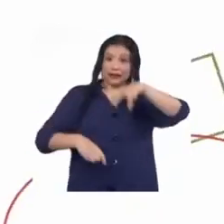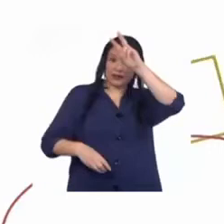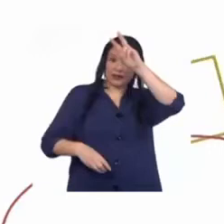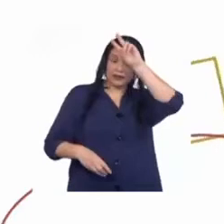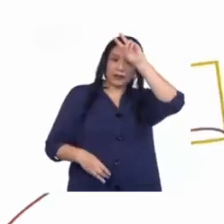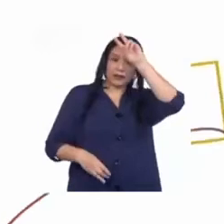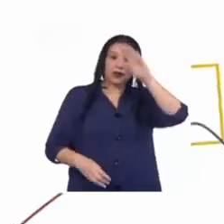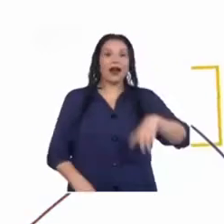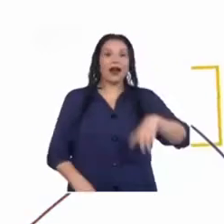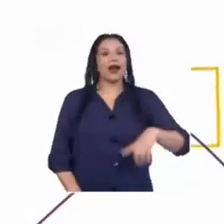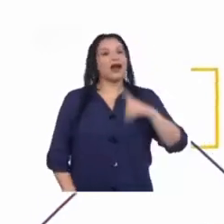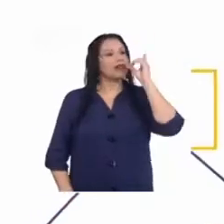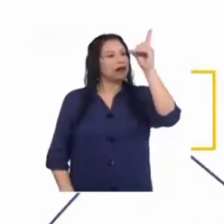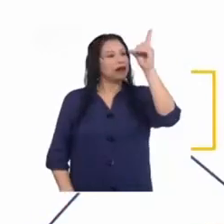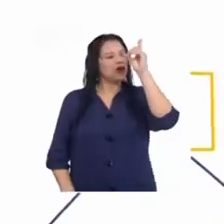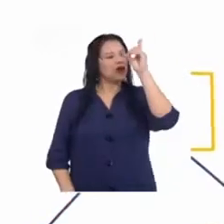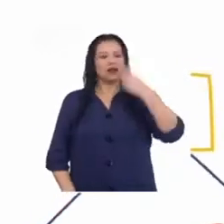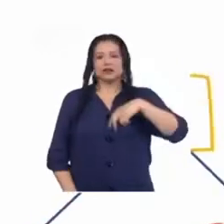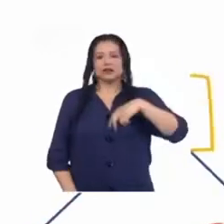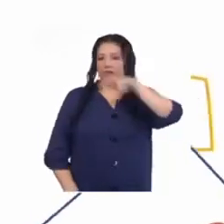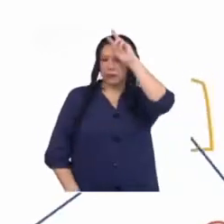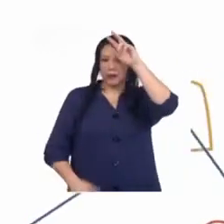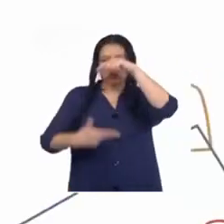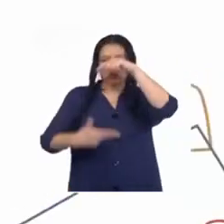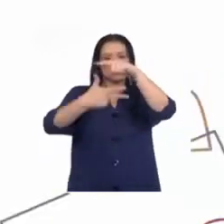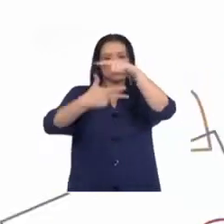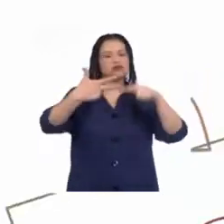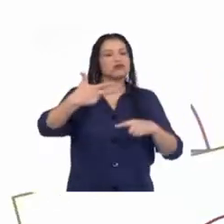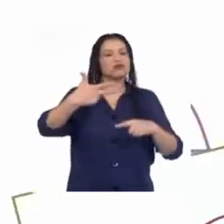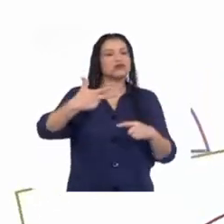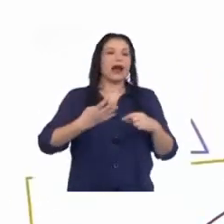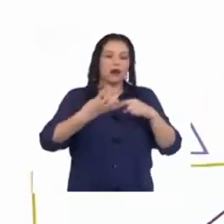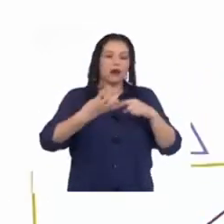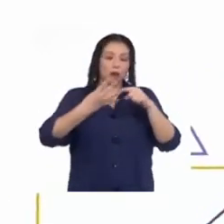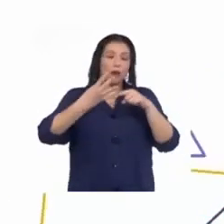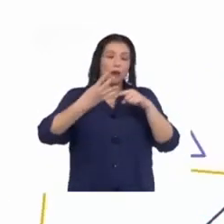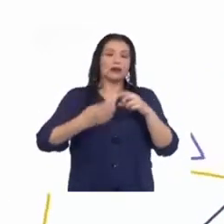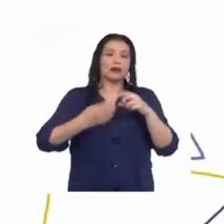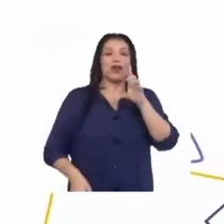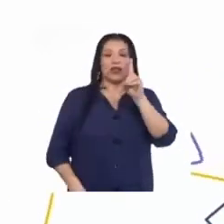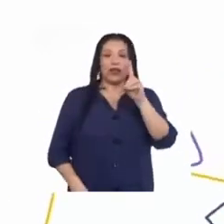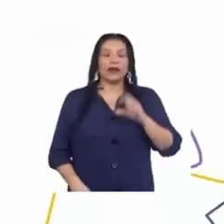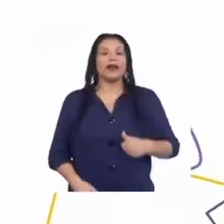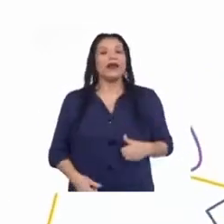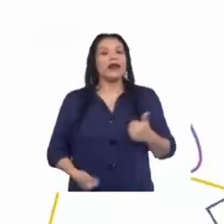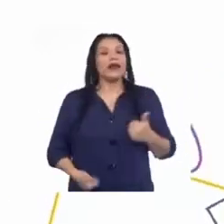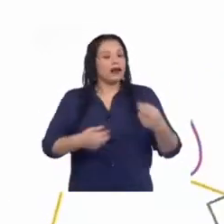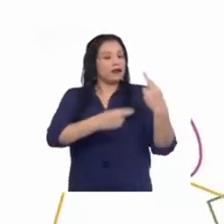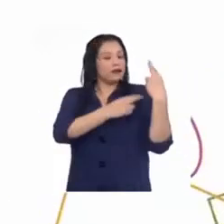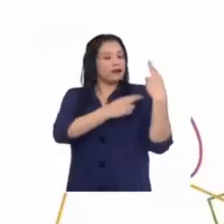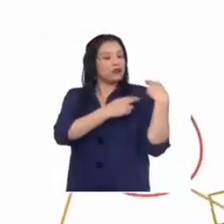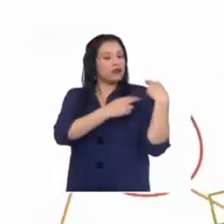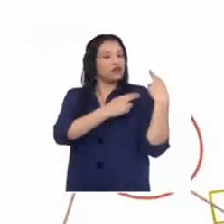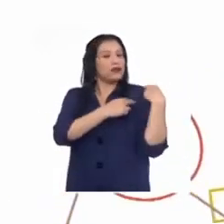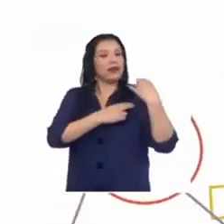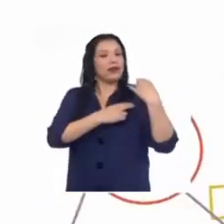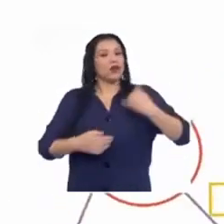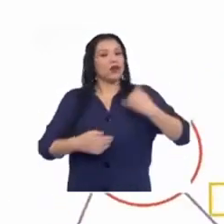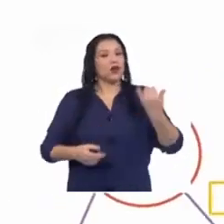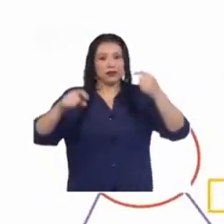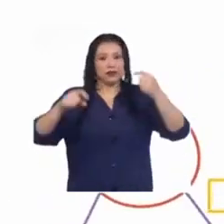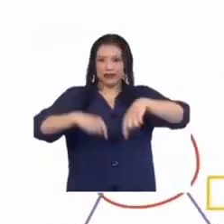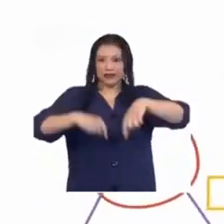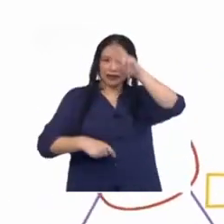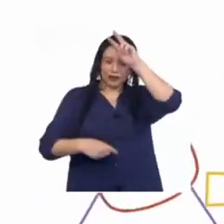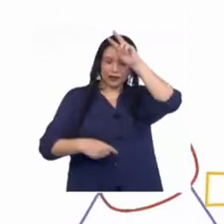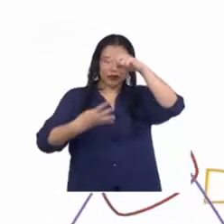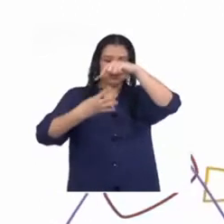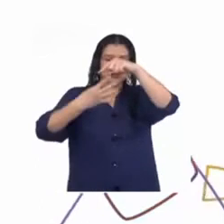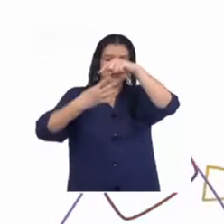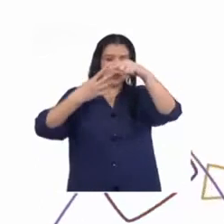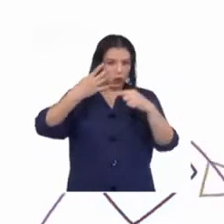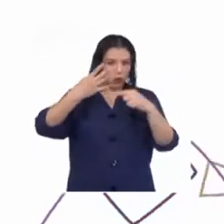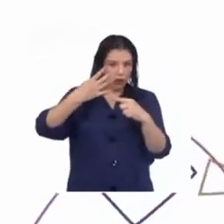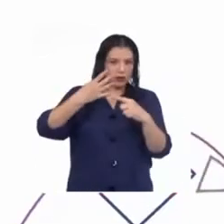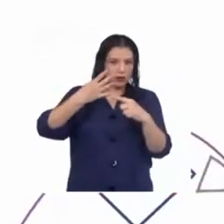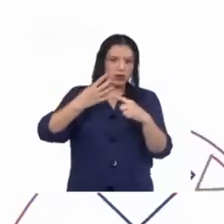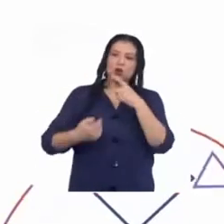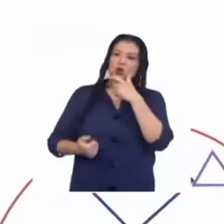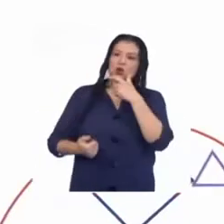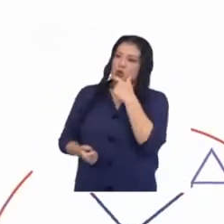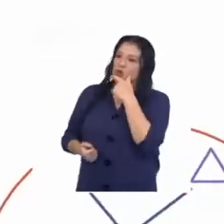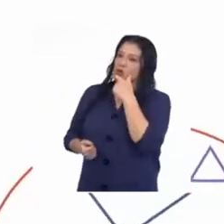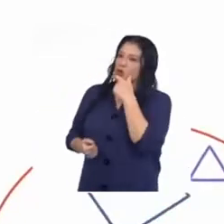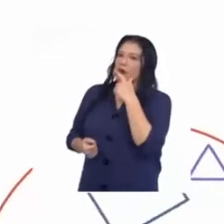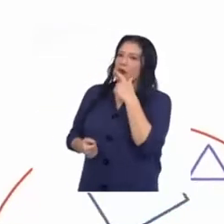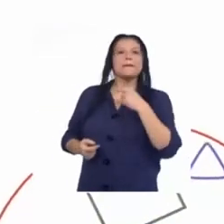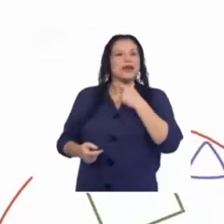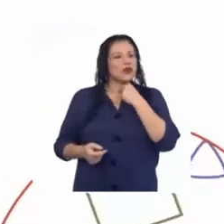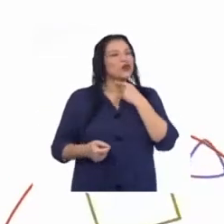y la democracia en el Perú. D. El rol de los jóvenes en el Perú. Me encantan las preguntas para